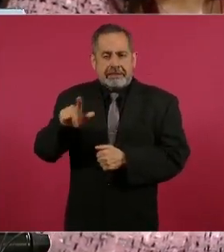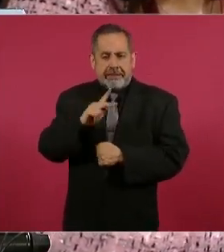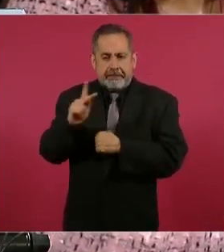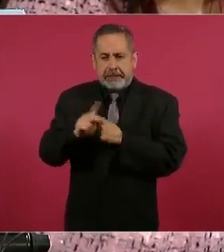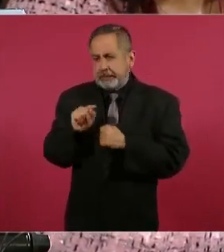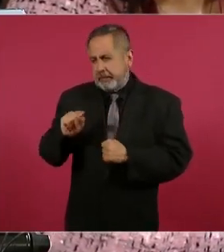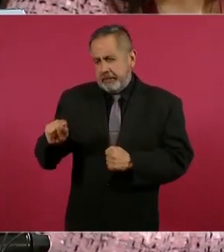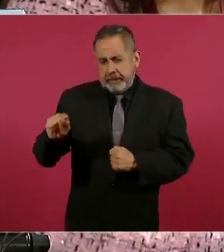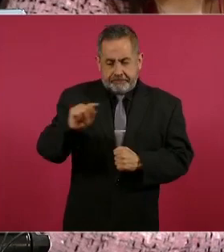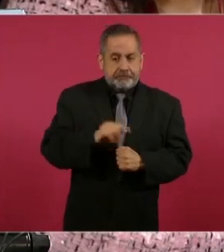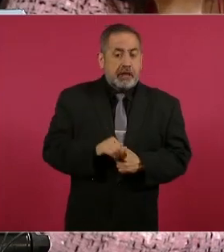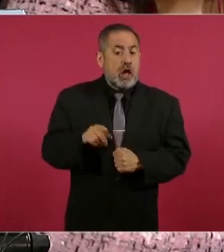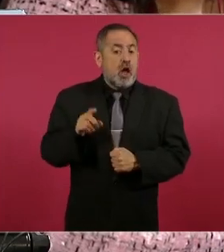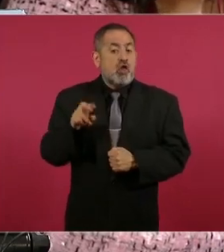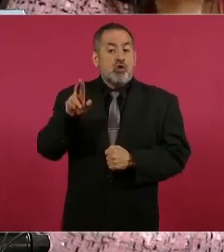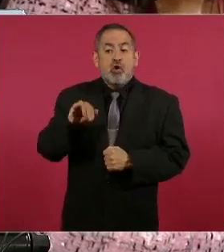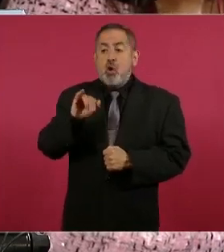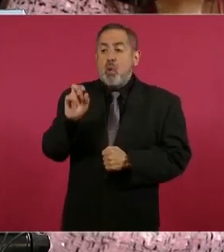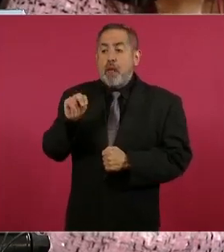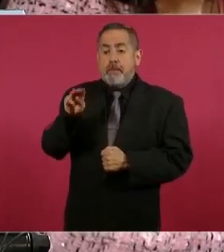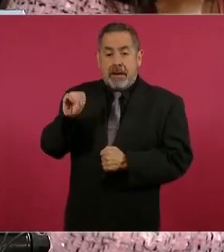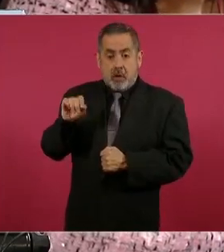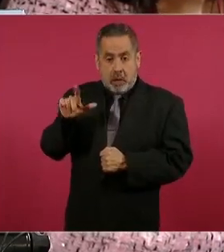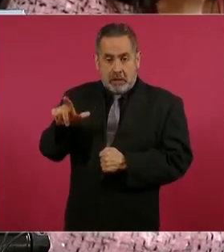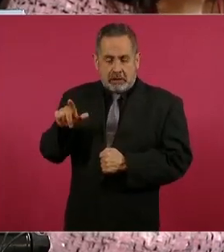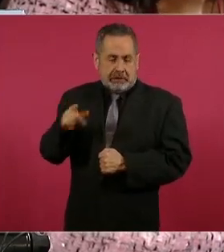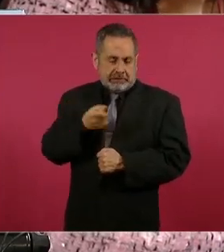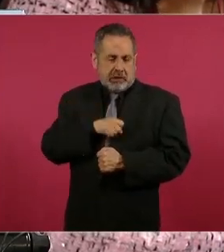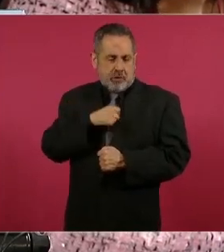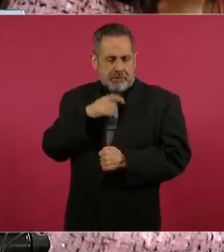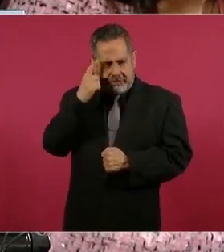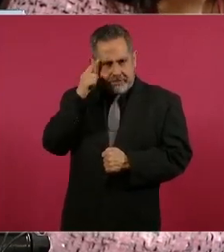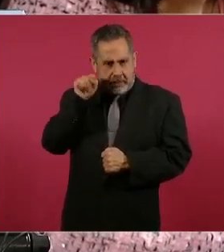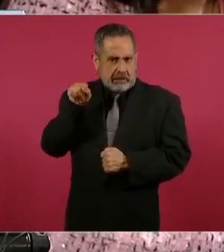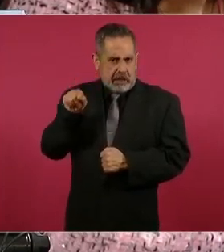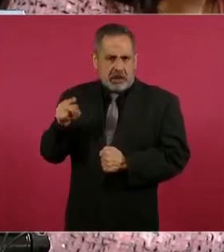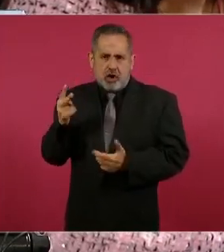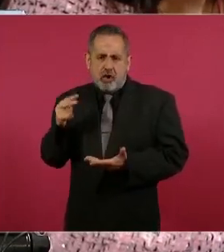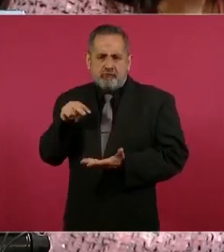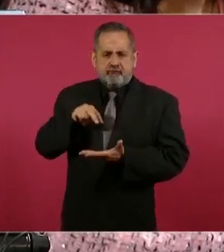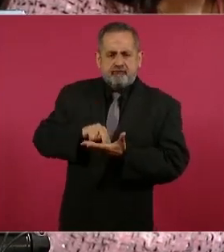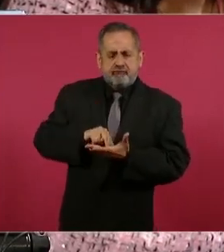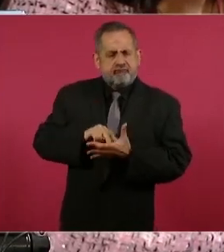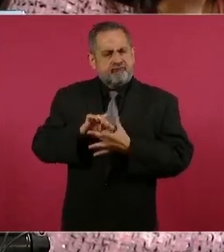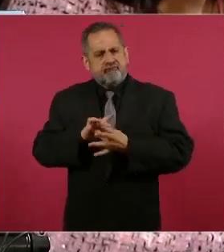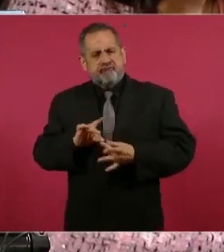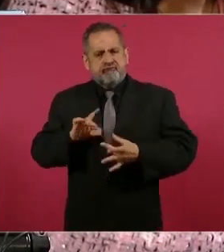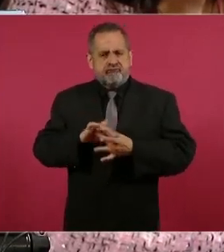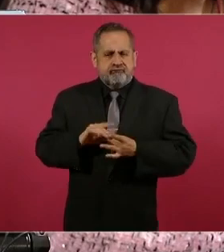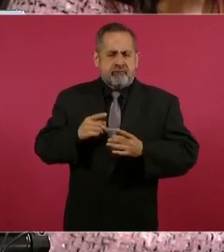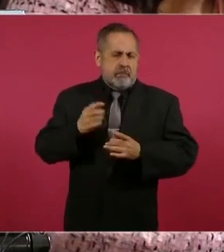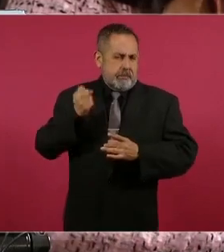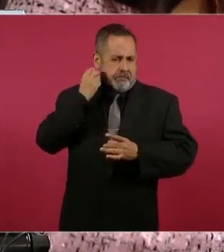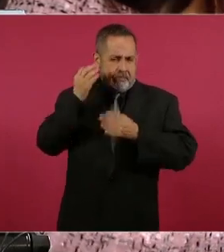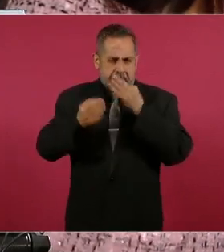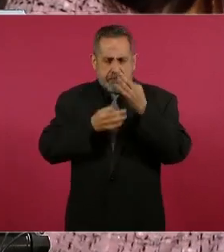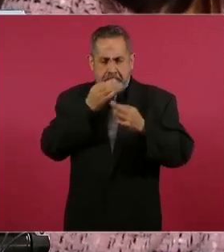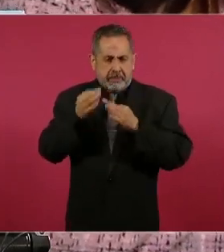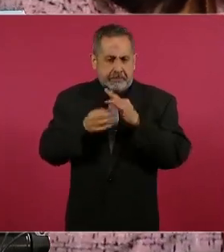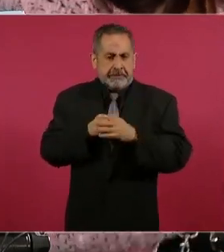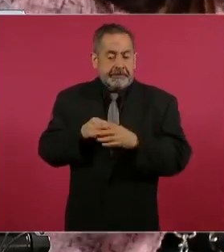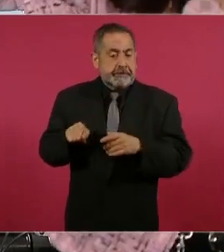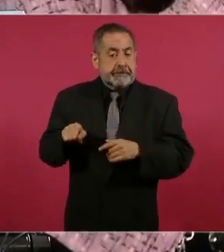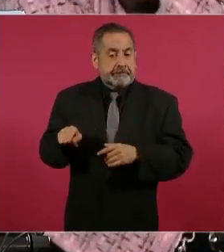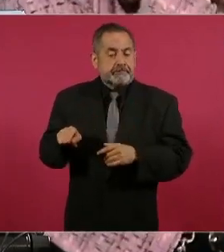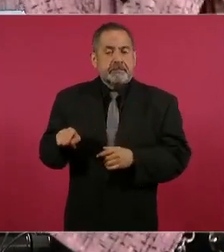el doctor Juan Manuel Quijada, el comisionado nacional de salud mental y adicciones, hizo la intervención, se reúnen